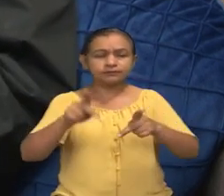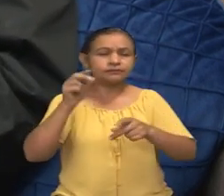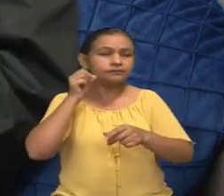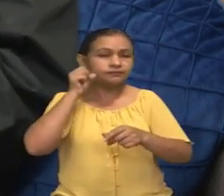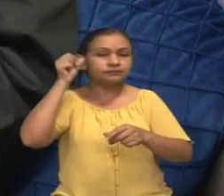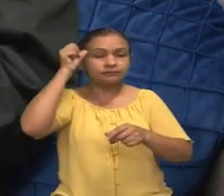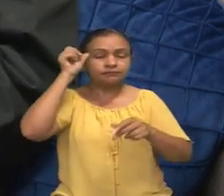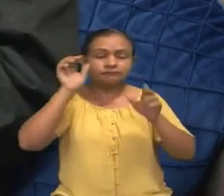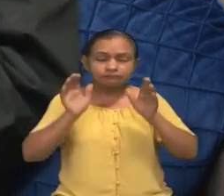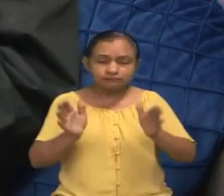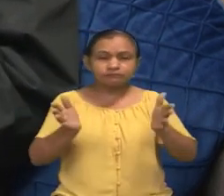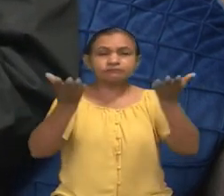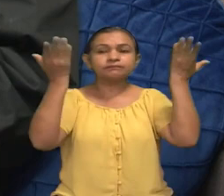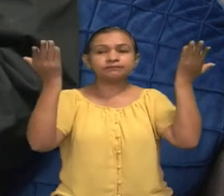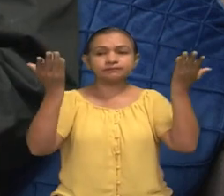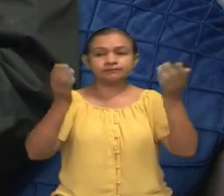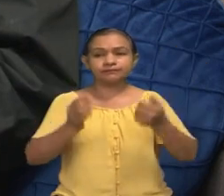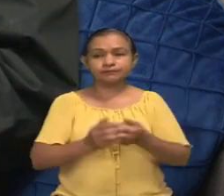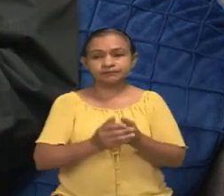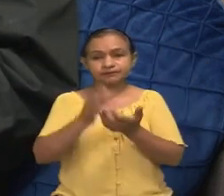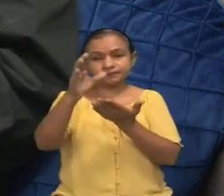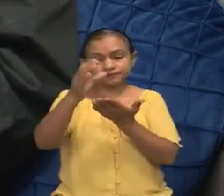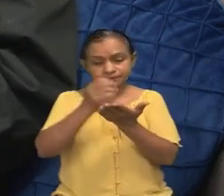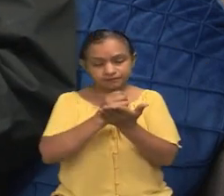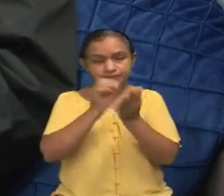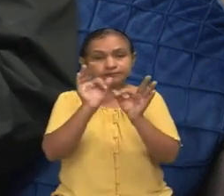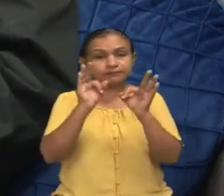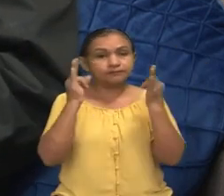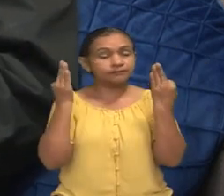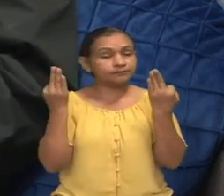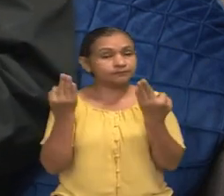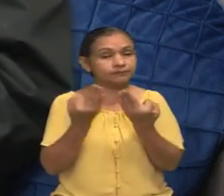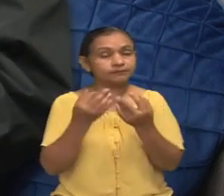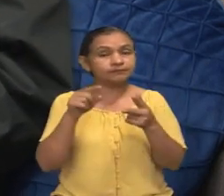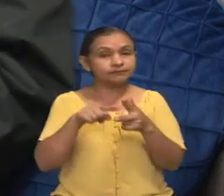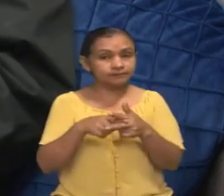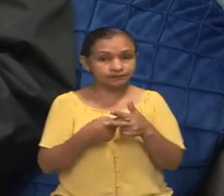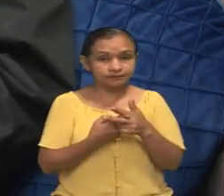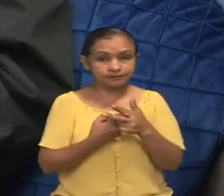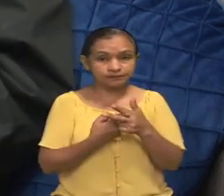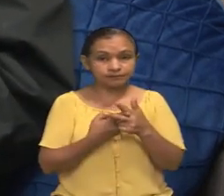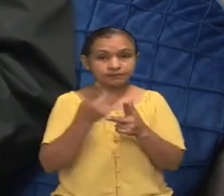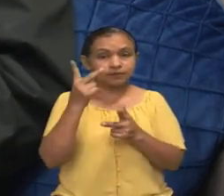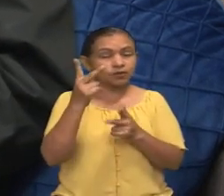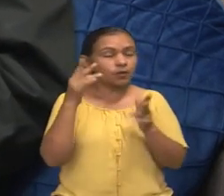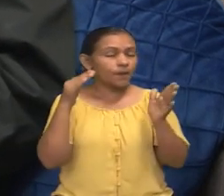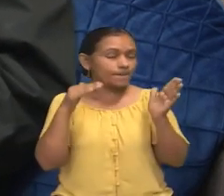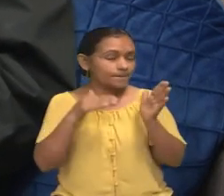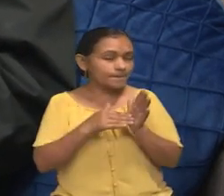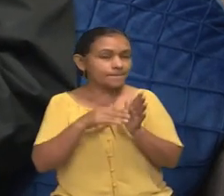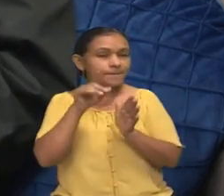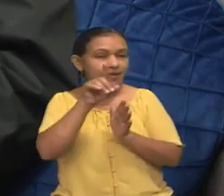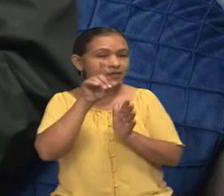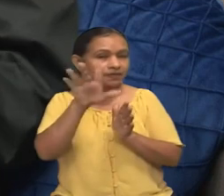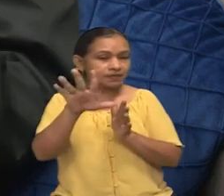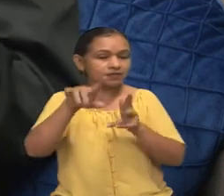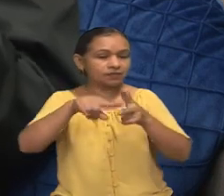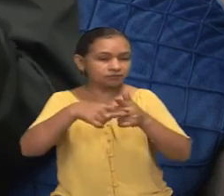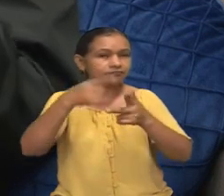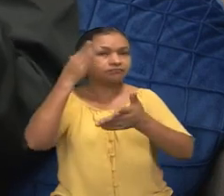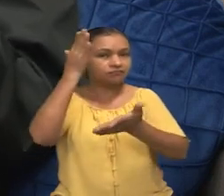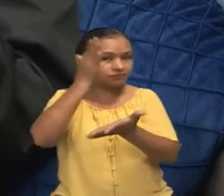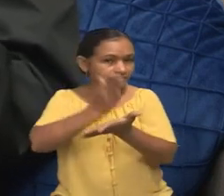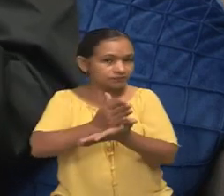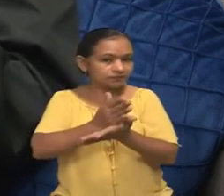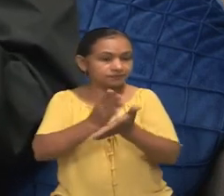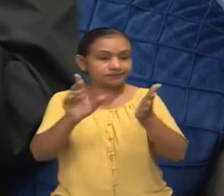mayores. Y el Código de Familia entró en vigencia en 2015. Entonces,